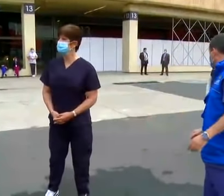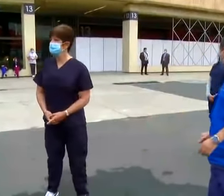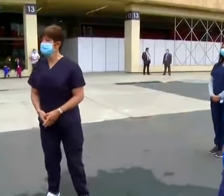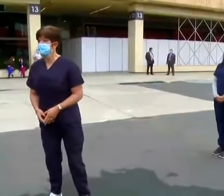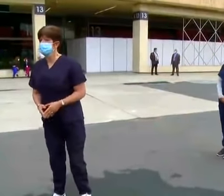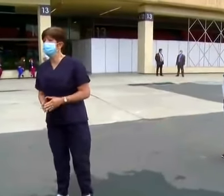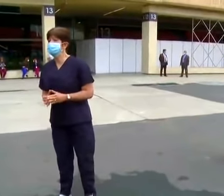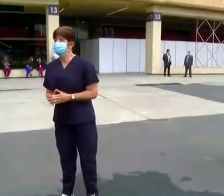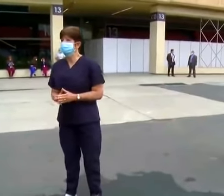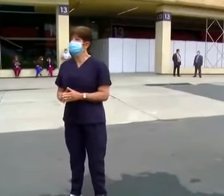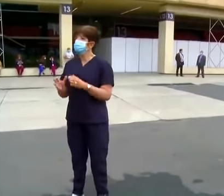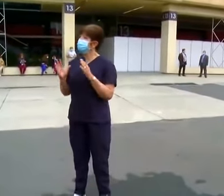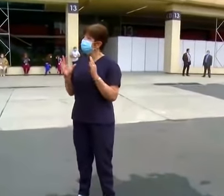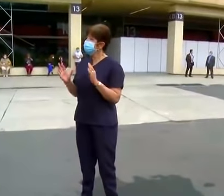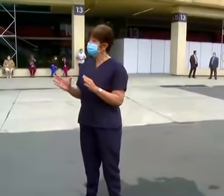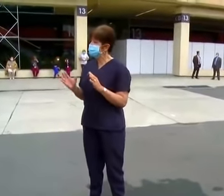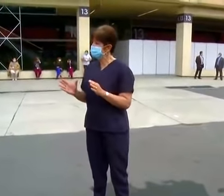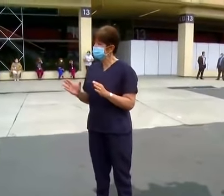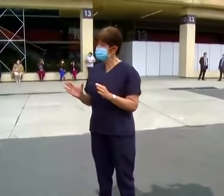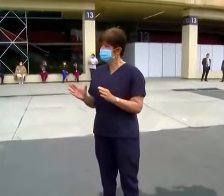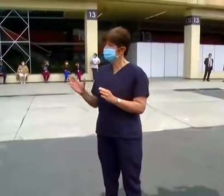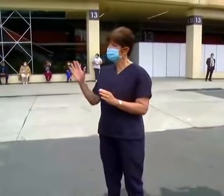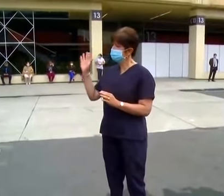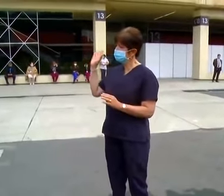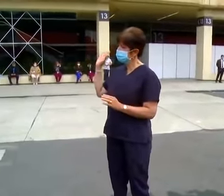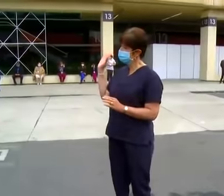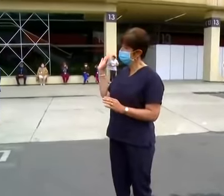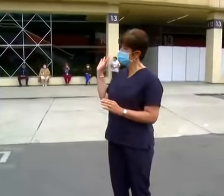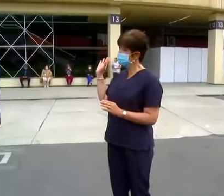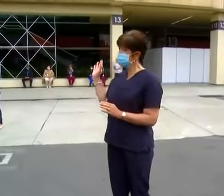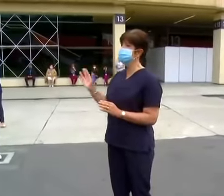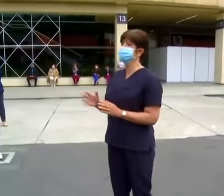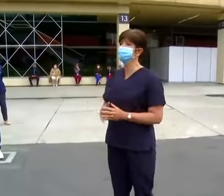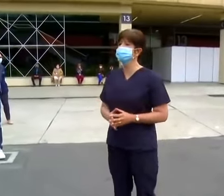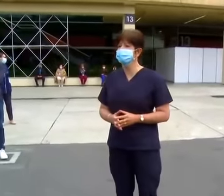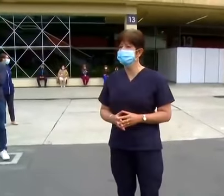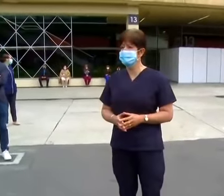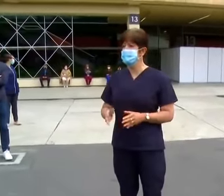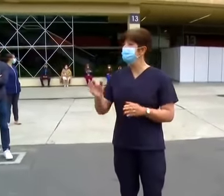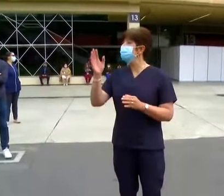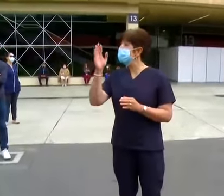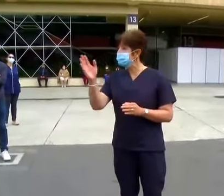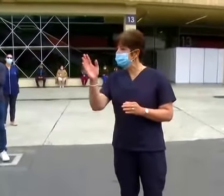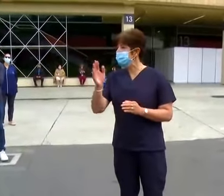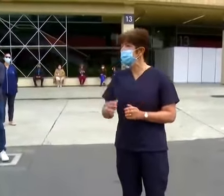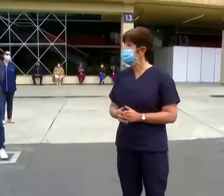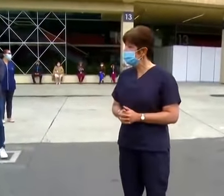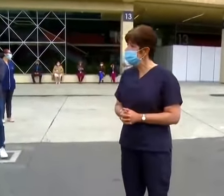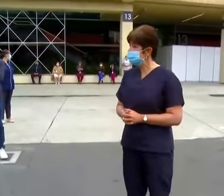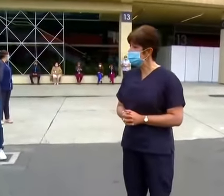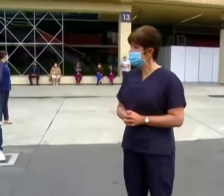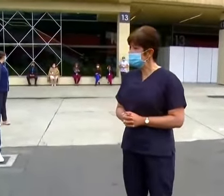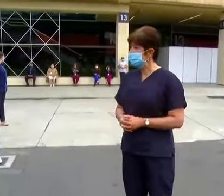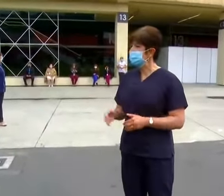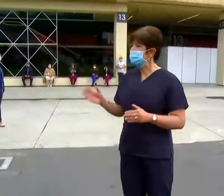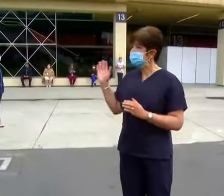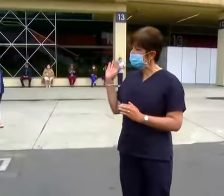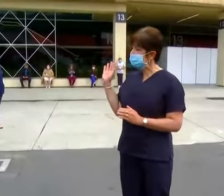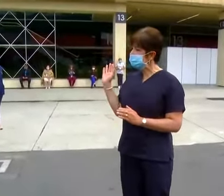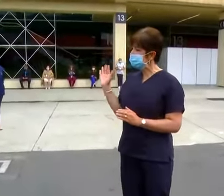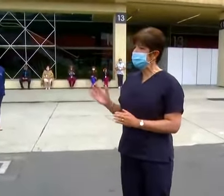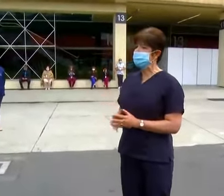Corferias. Alcaldesa, todos los pacientes que lleguen a este centro hospitalario transitorio van a llegar en ambulancia.